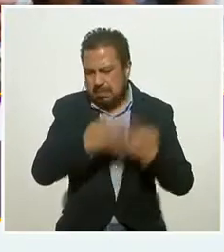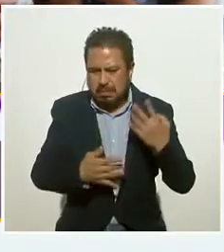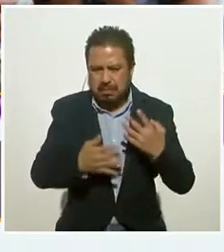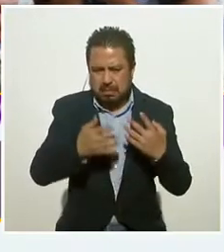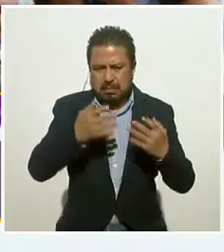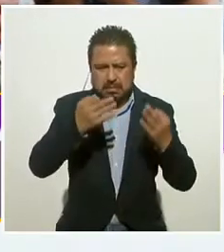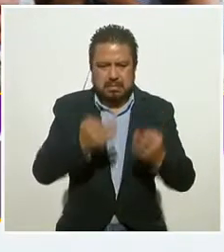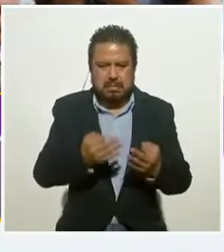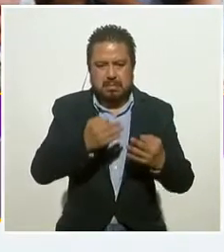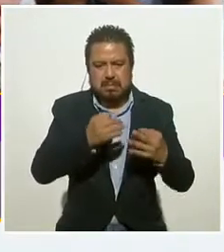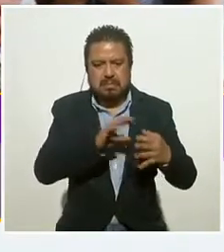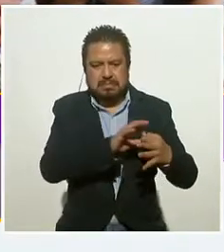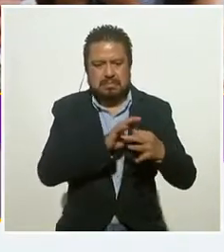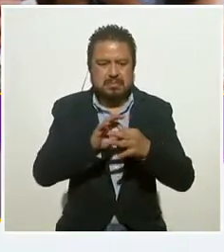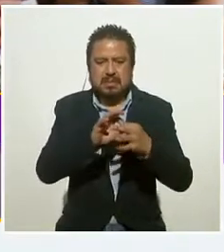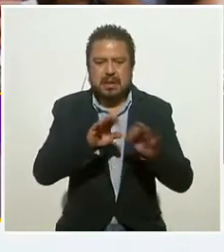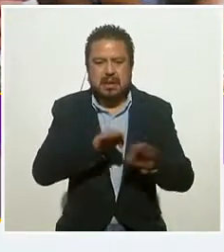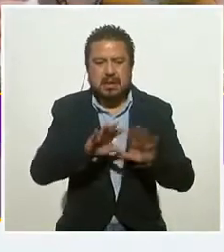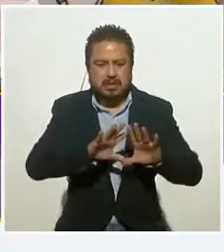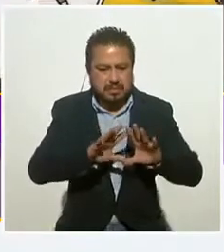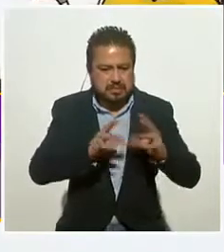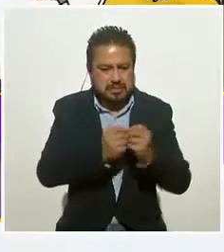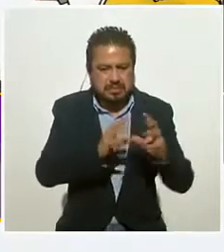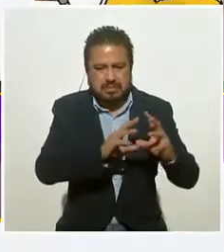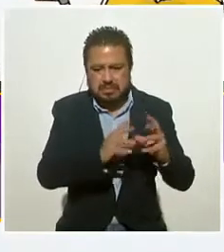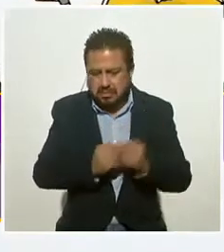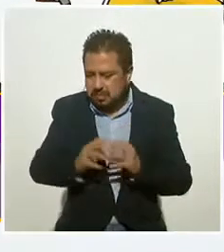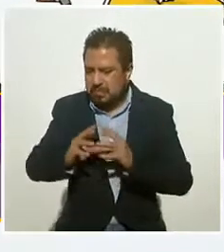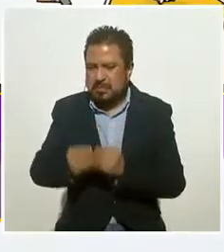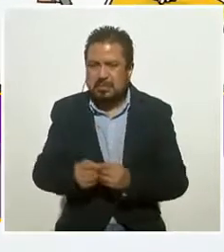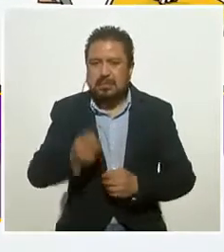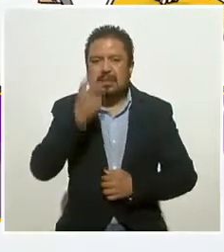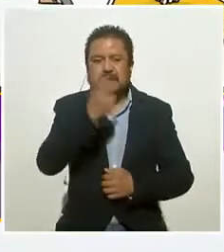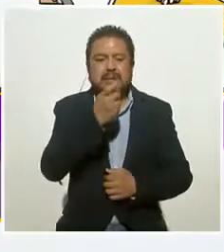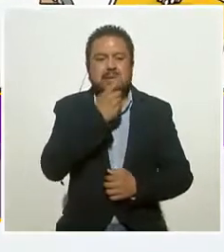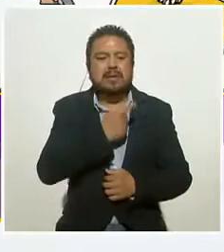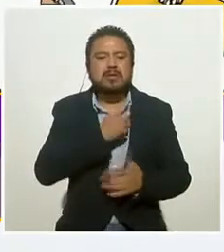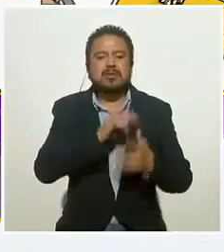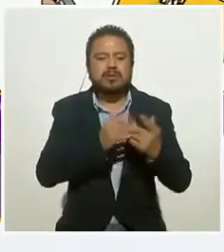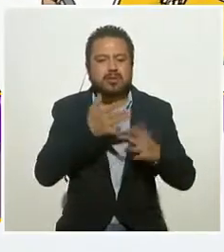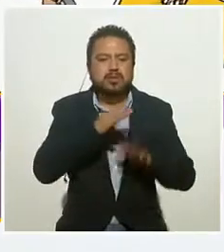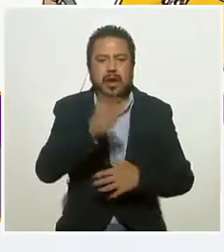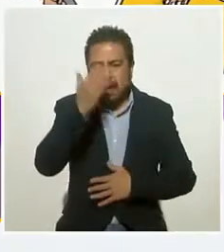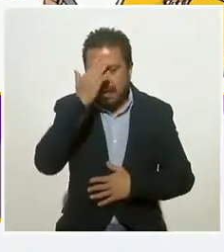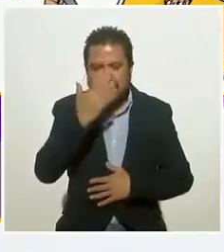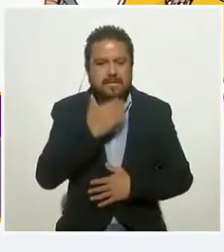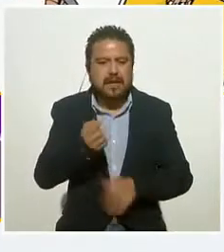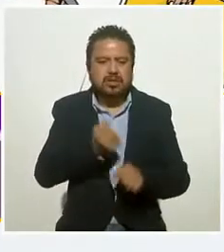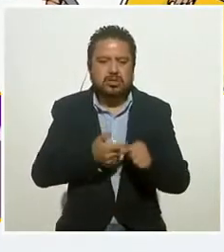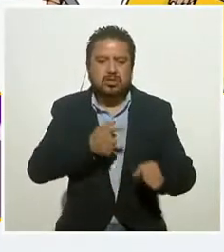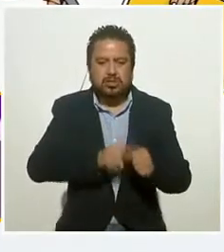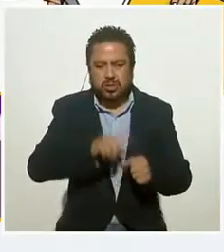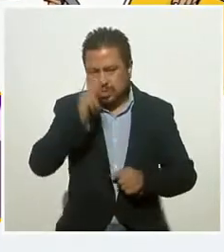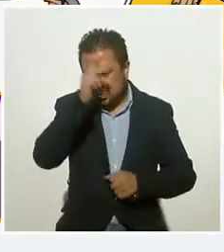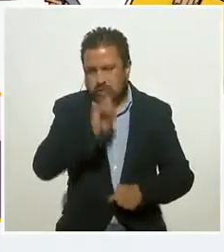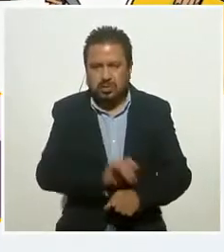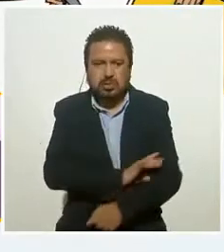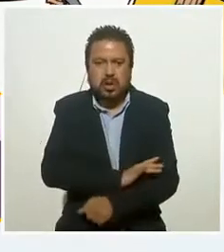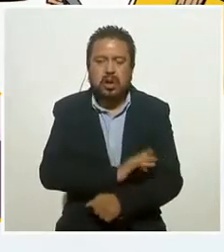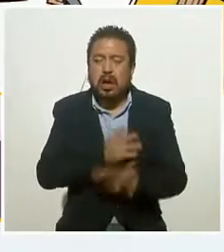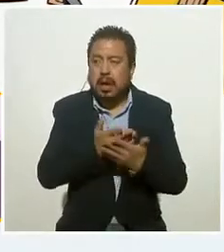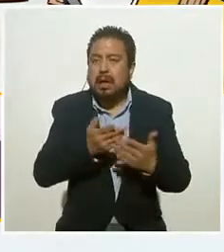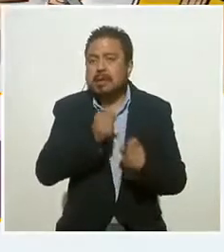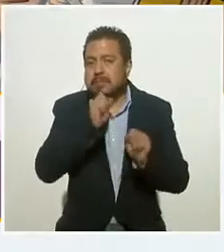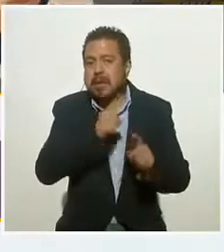realmente se van trabajando. Se complementan todos. Exactamente. De ahí nos estás hablando sobre las habilidades socioemocionales. También entonces